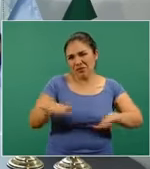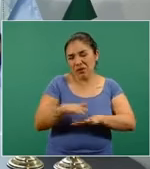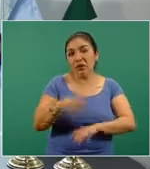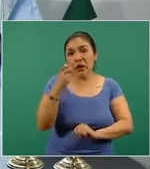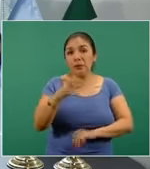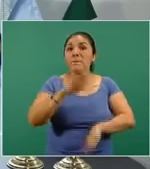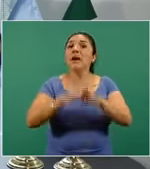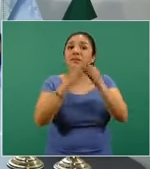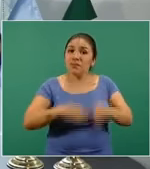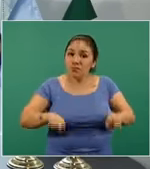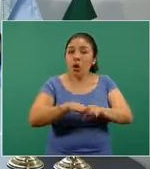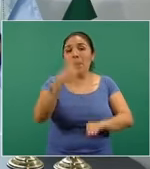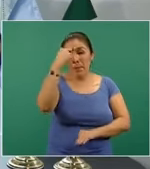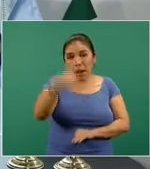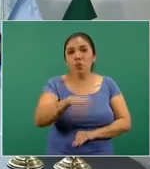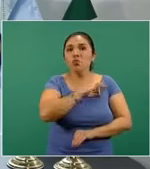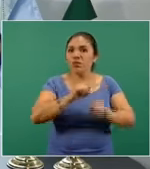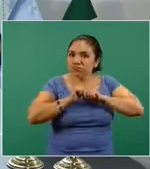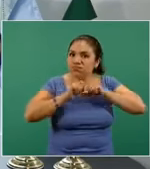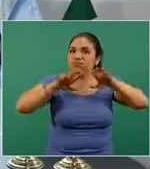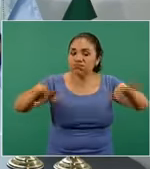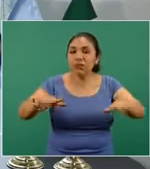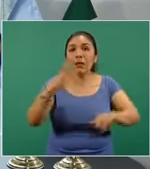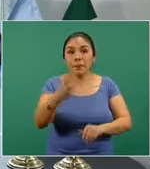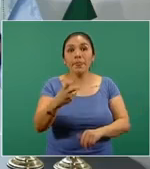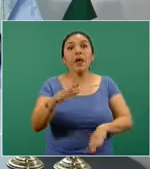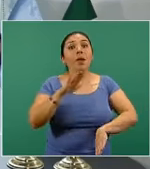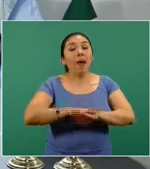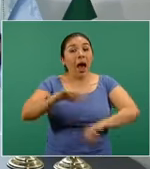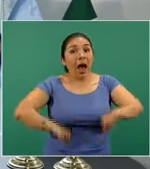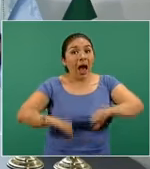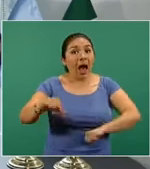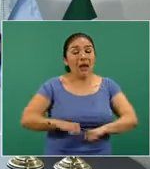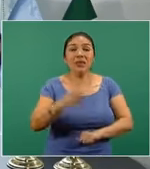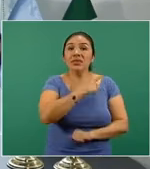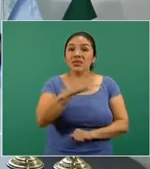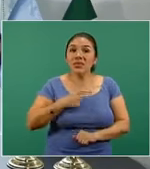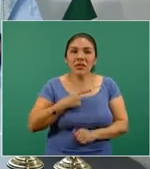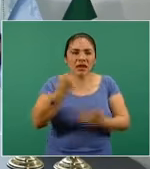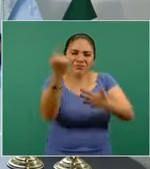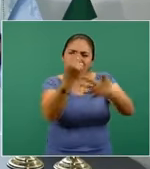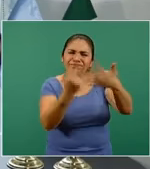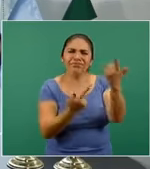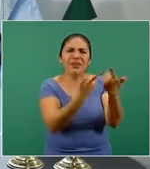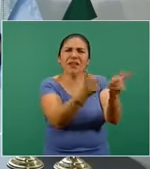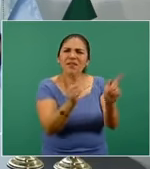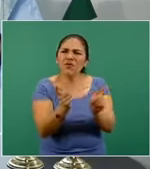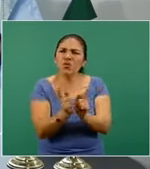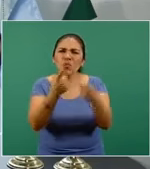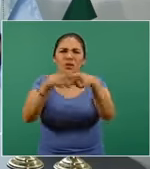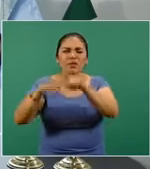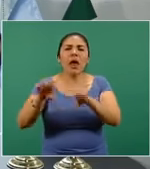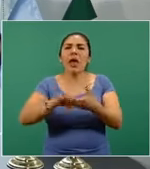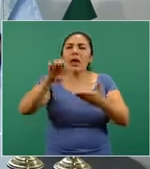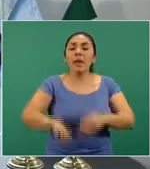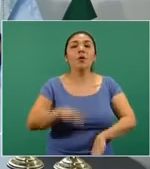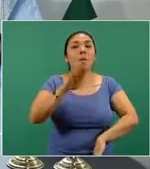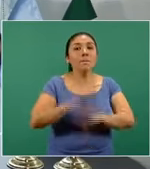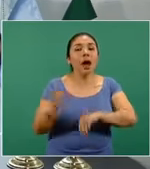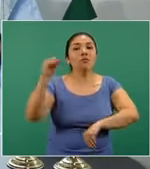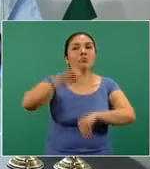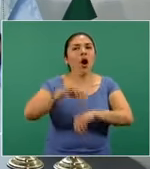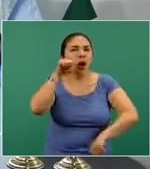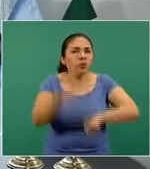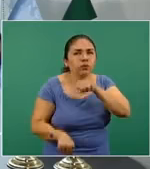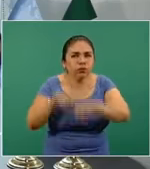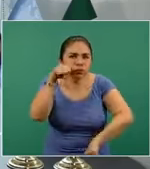mantenerlo, desarrollarlo y proyectarlo. Las acciones e intervenciones multisectoriales, por ejemplo, con la ampliación de las ciclovías que